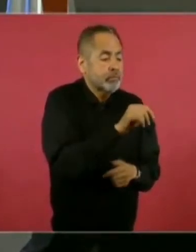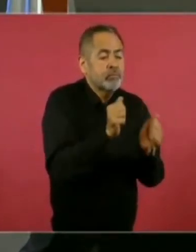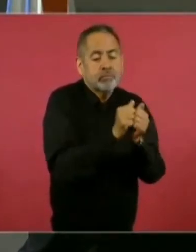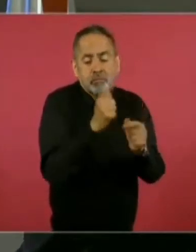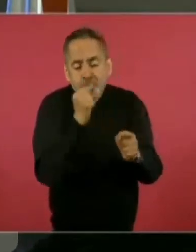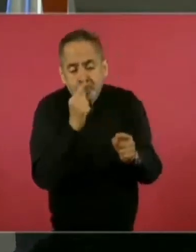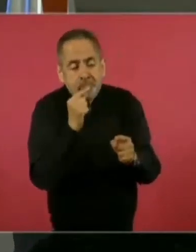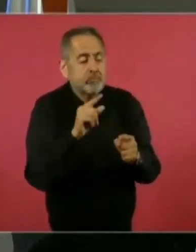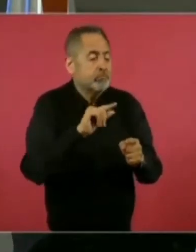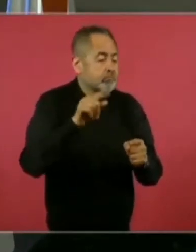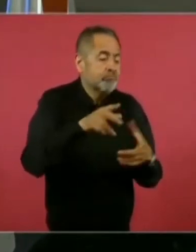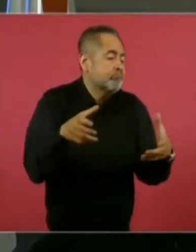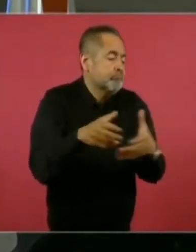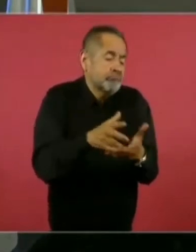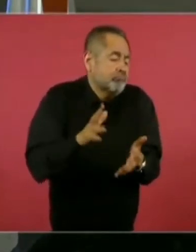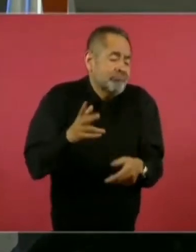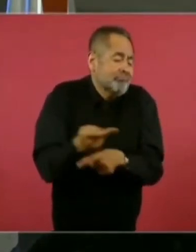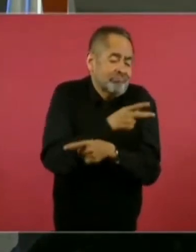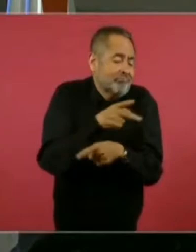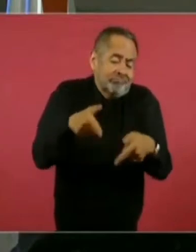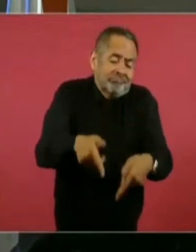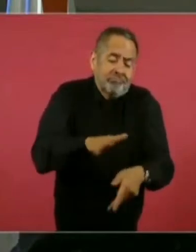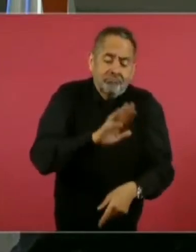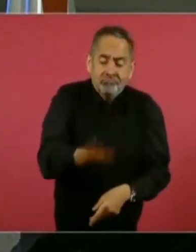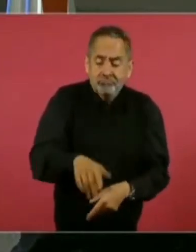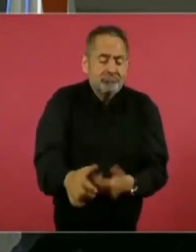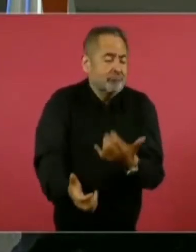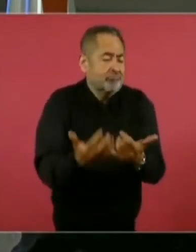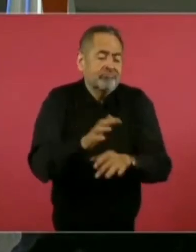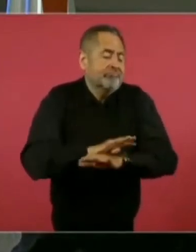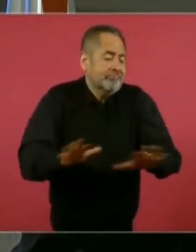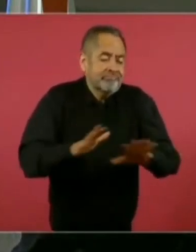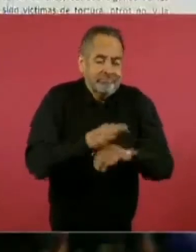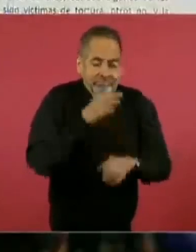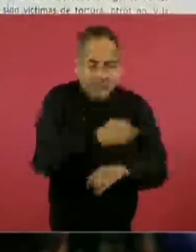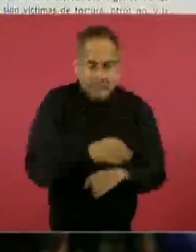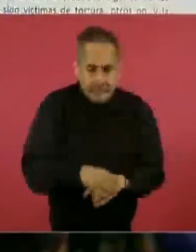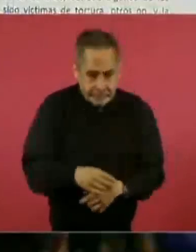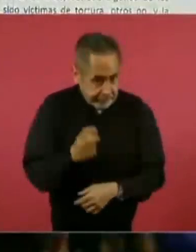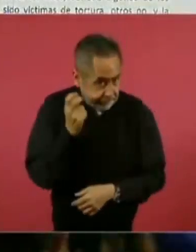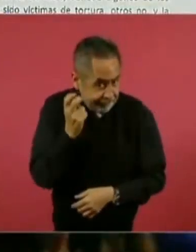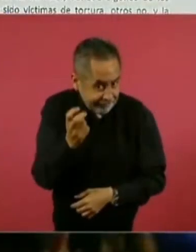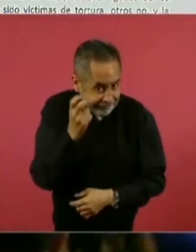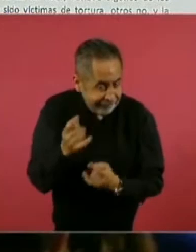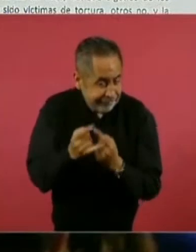policías y autoridades locales. Esta versión